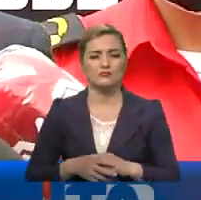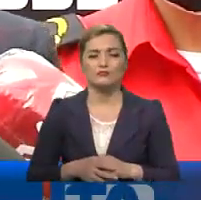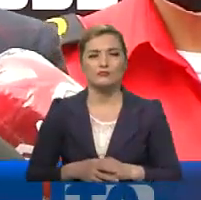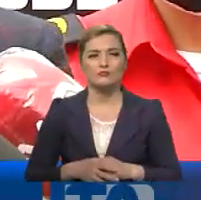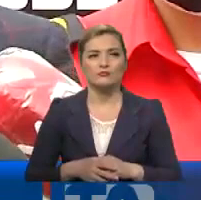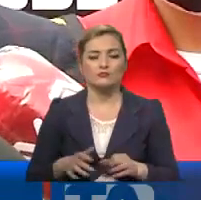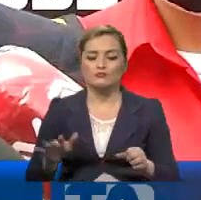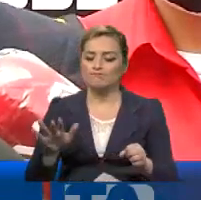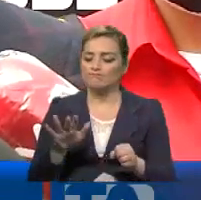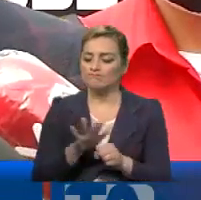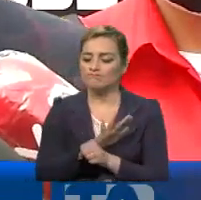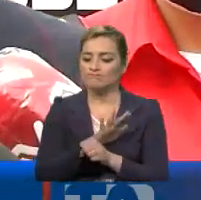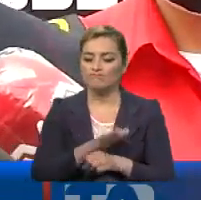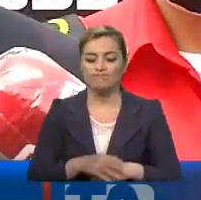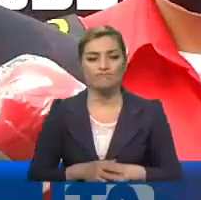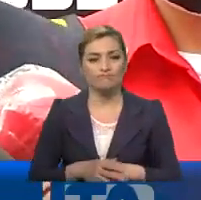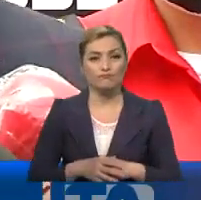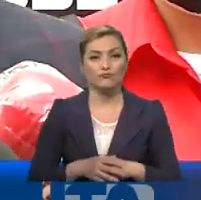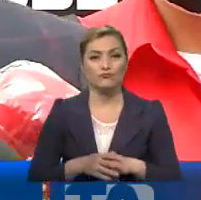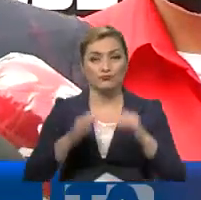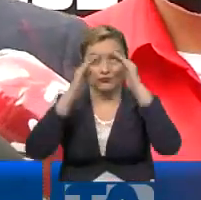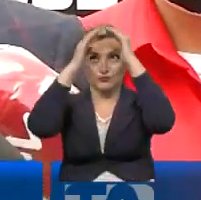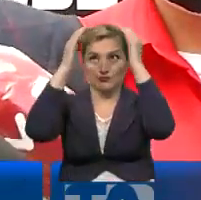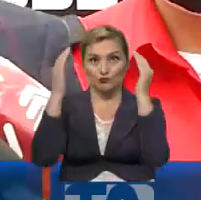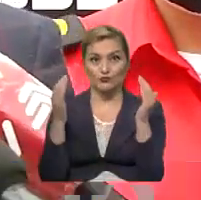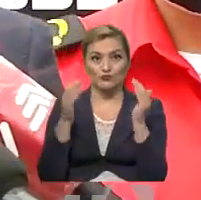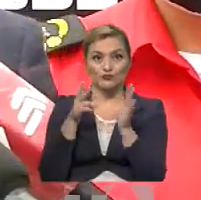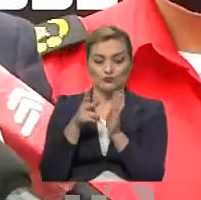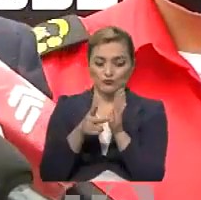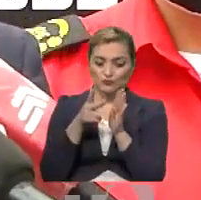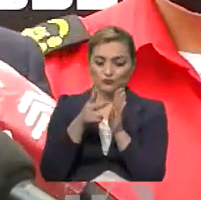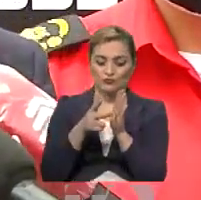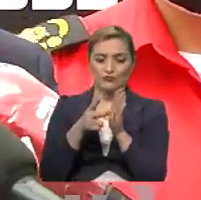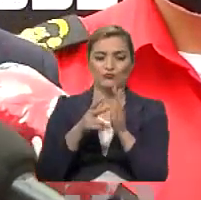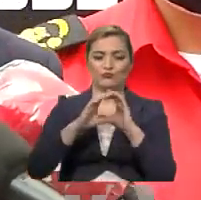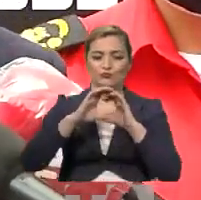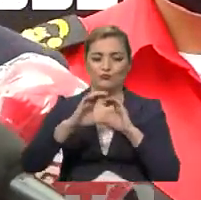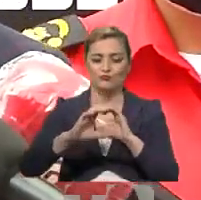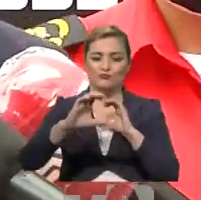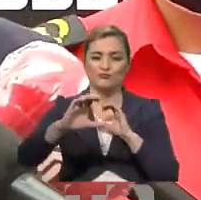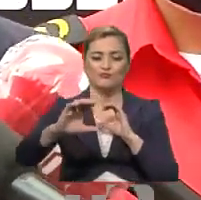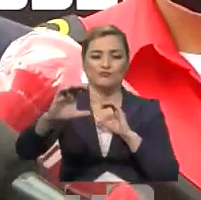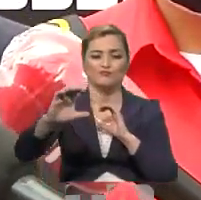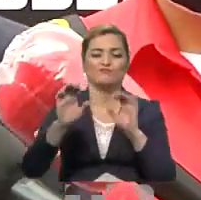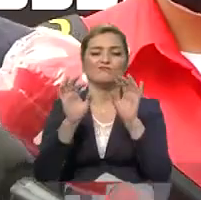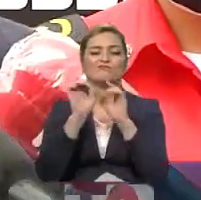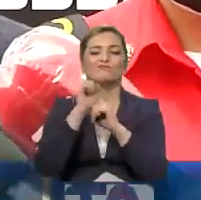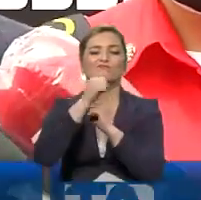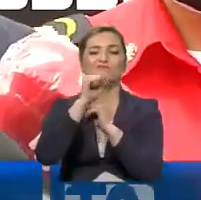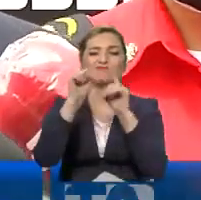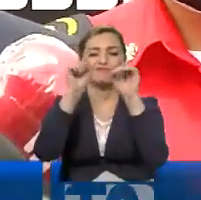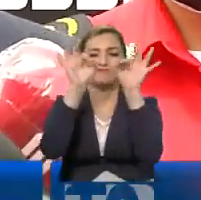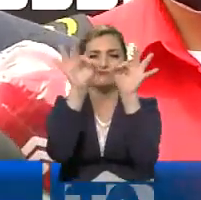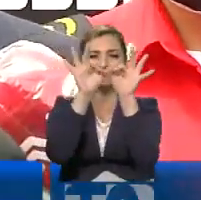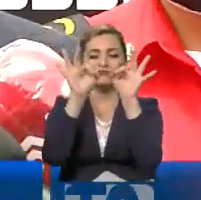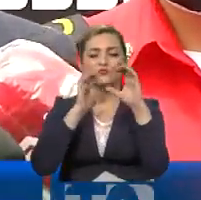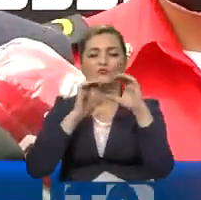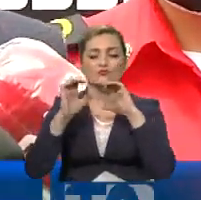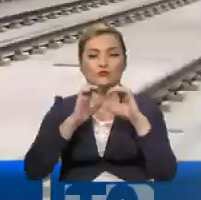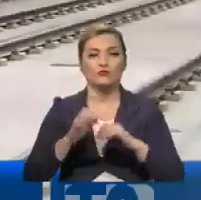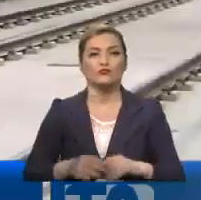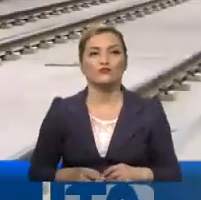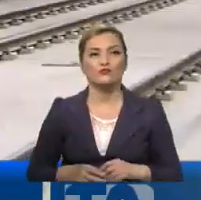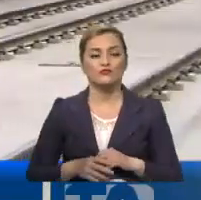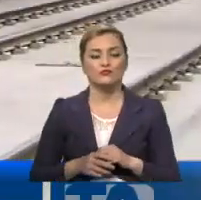en su totalidad. Se va recibiendo el túnel, se va recibiendo los vagones, se va recibiendo el sistema eléctrico, se va recibiendo el sistema de